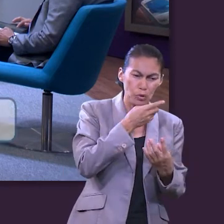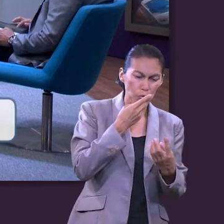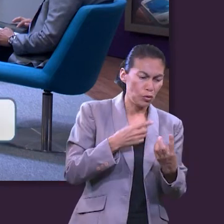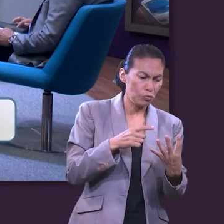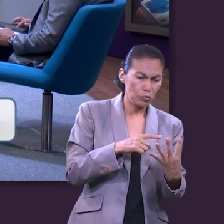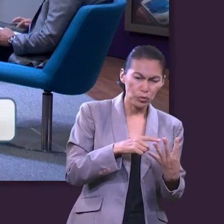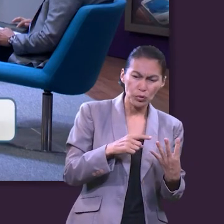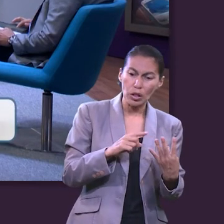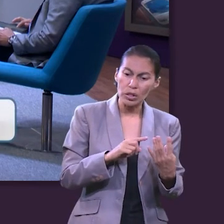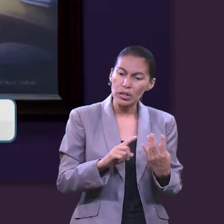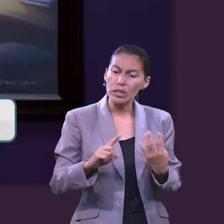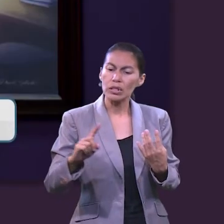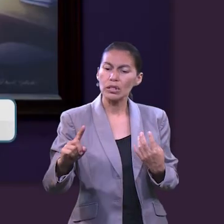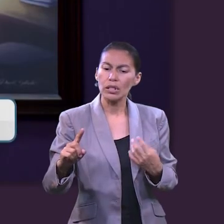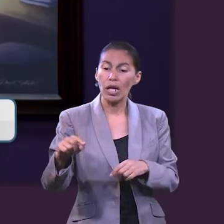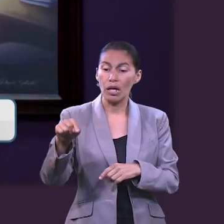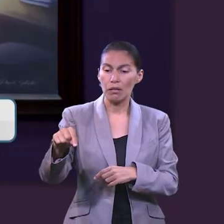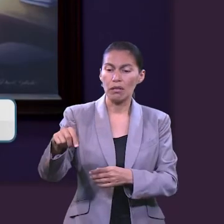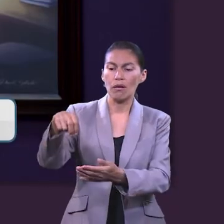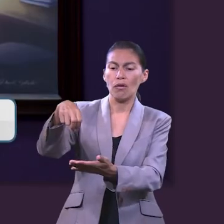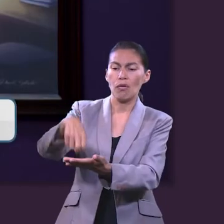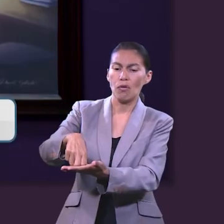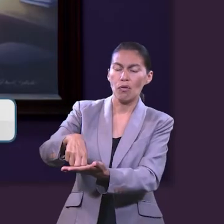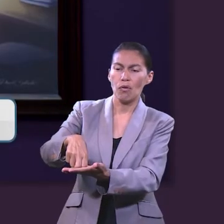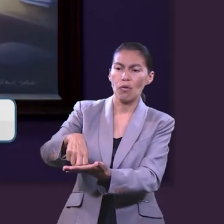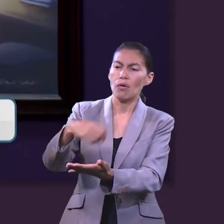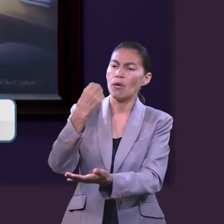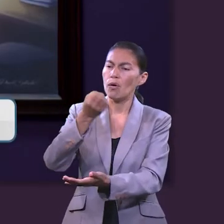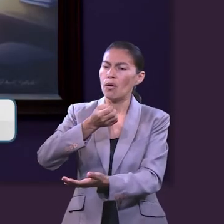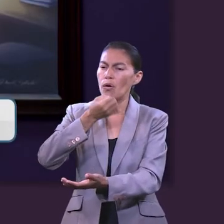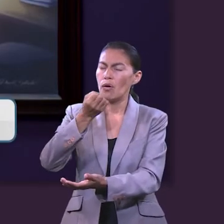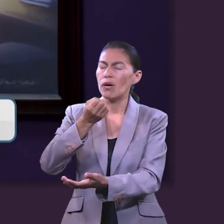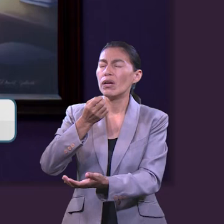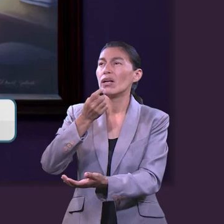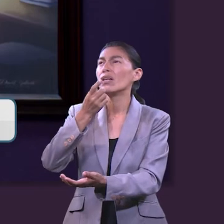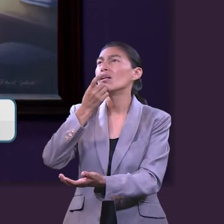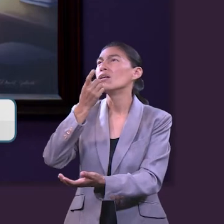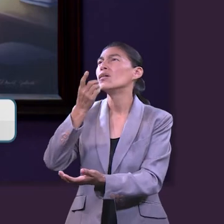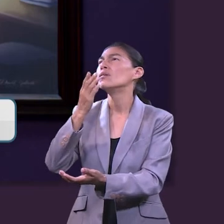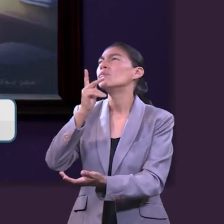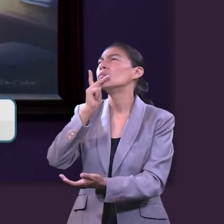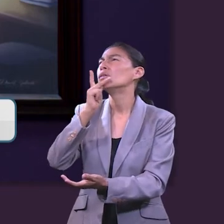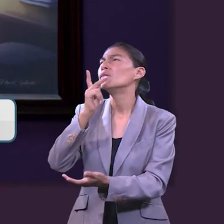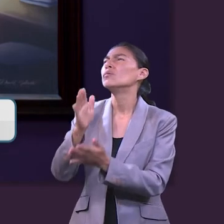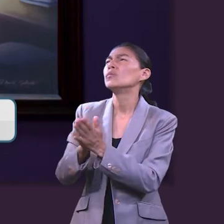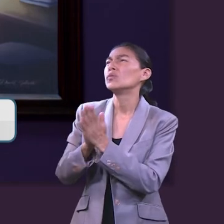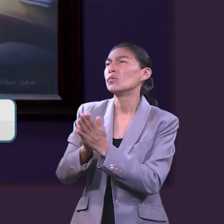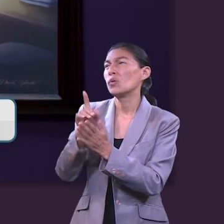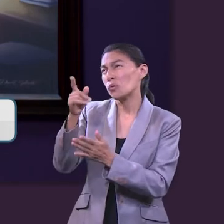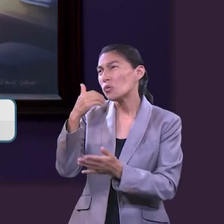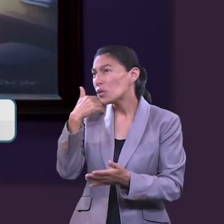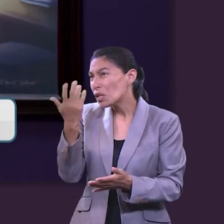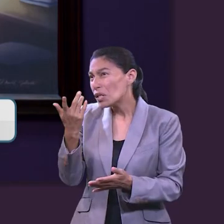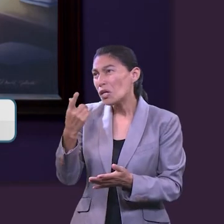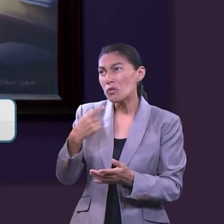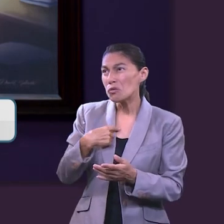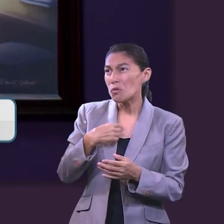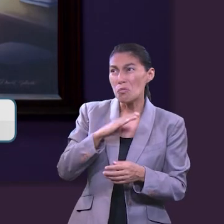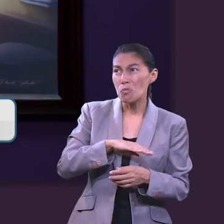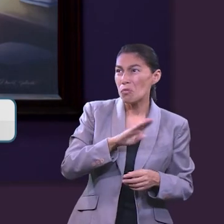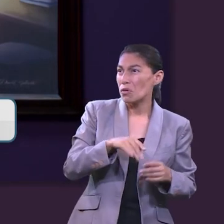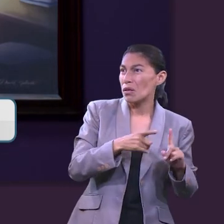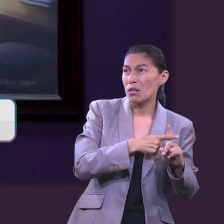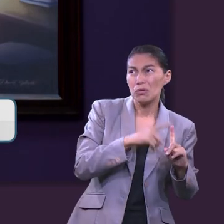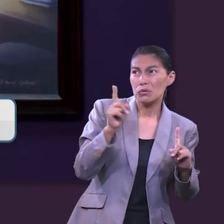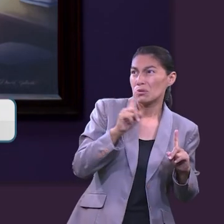piedra y puesto de rodillas, oró diciendo, Padre, si quieres, pasa de mí esta copa, pero no se haga mi voluntad, sino